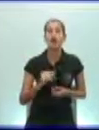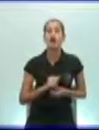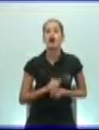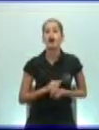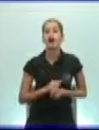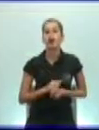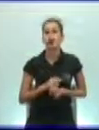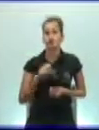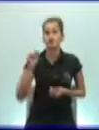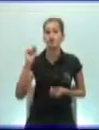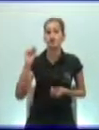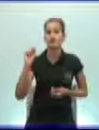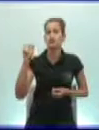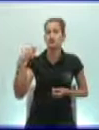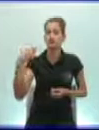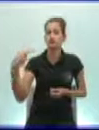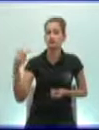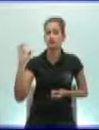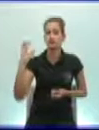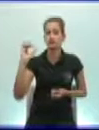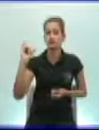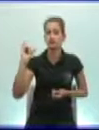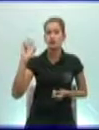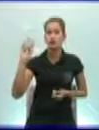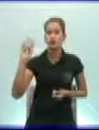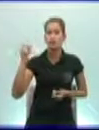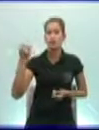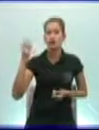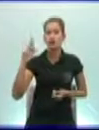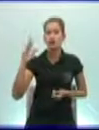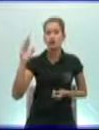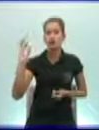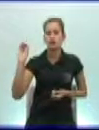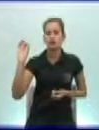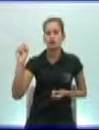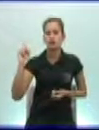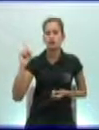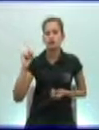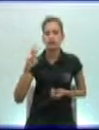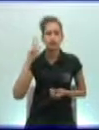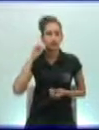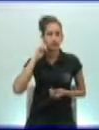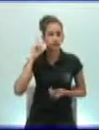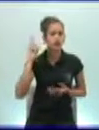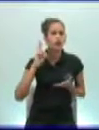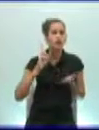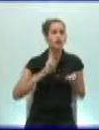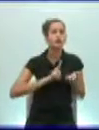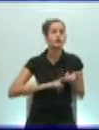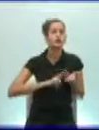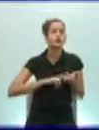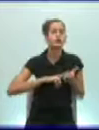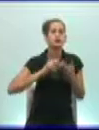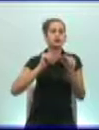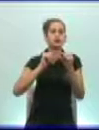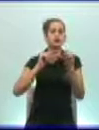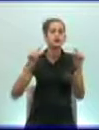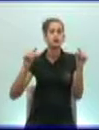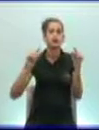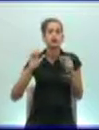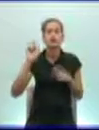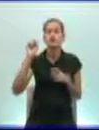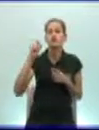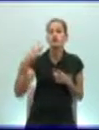es el sujeto. Recuerden que los miembros de la oración son el sujeto y el predicado. ¿Qué nos dicen